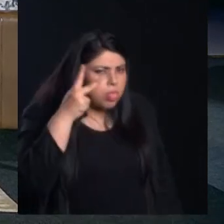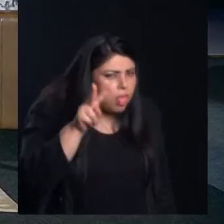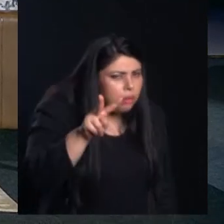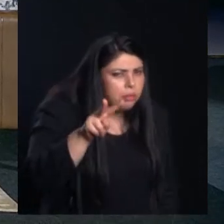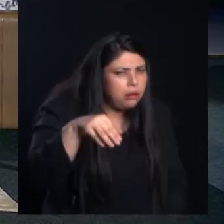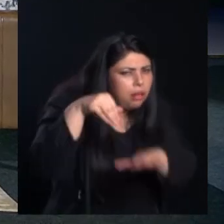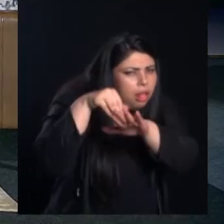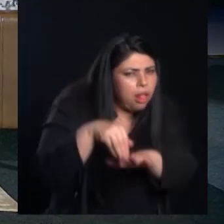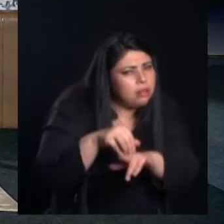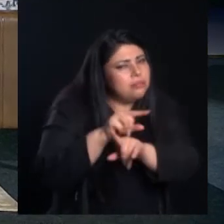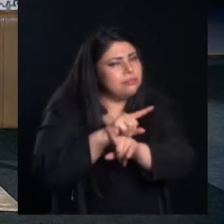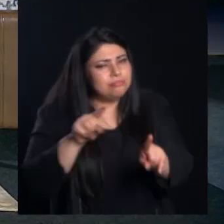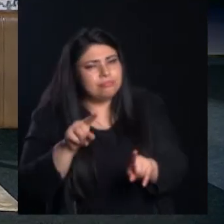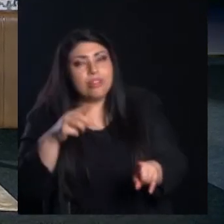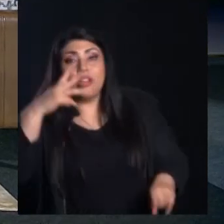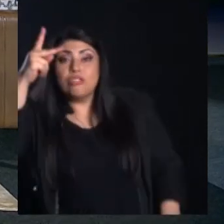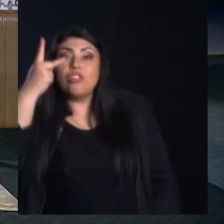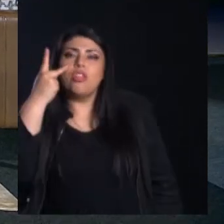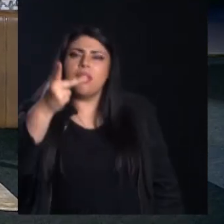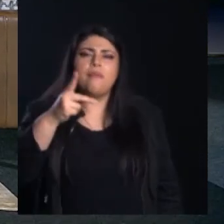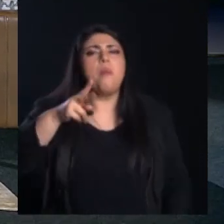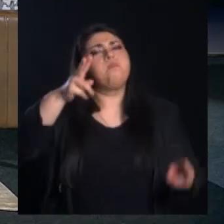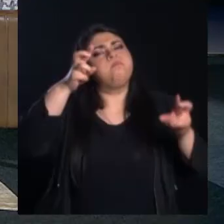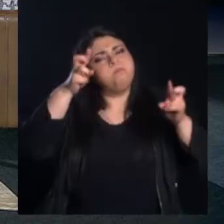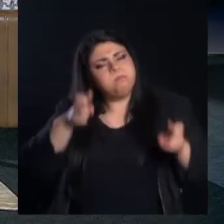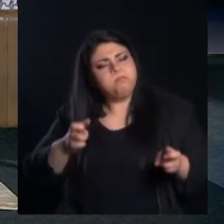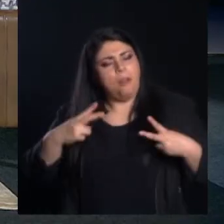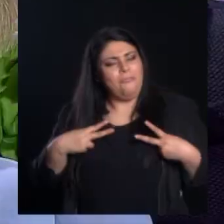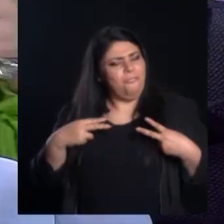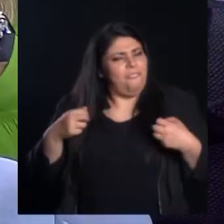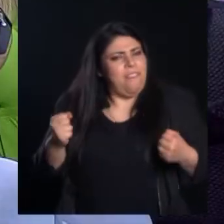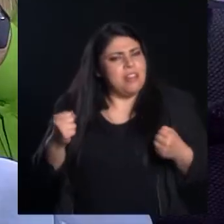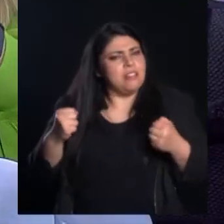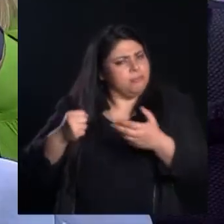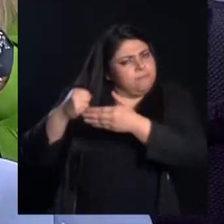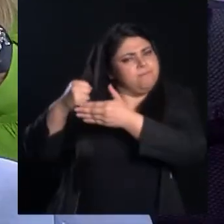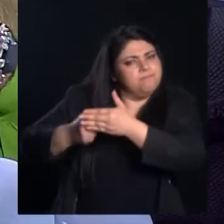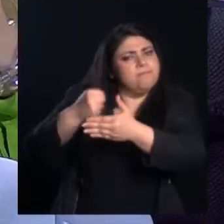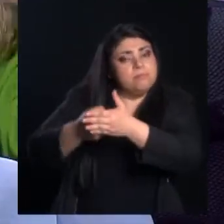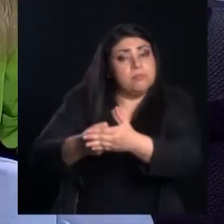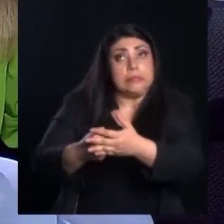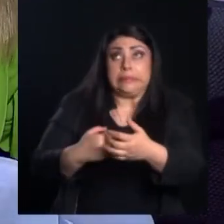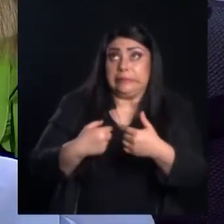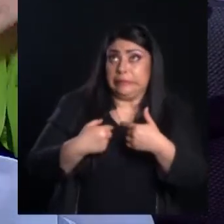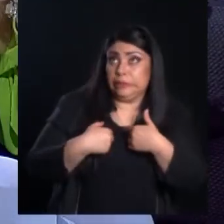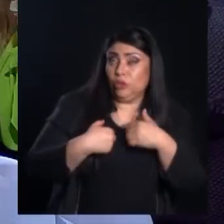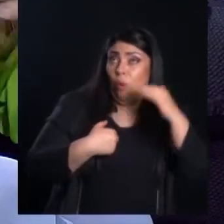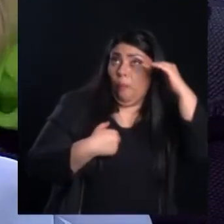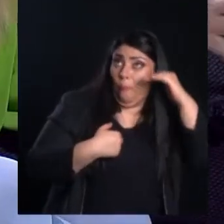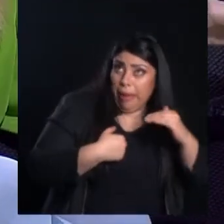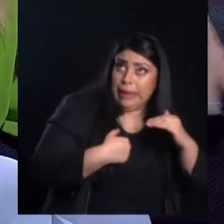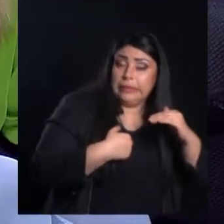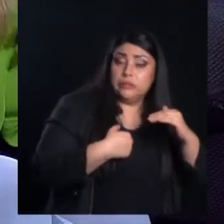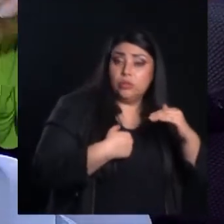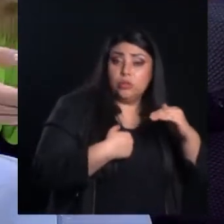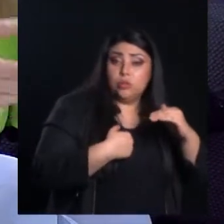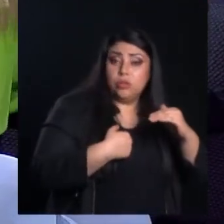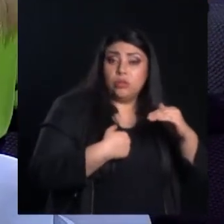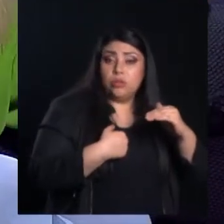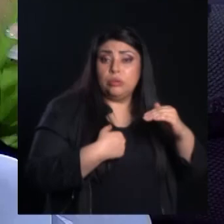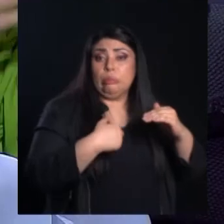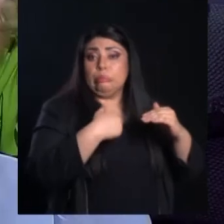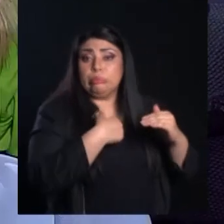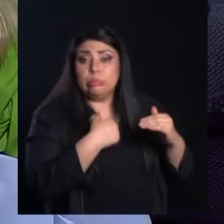mira a la gente yo a ti te miro como un balón esforzado y valiente y a pesar el lycée nombre pero si yo soy el menor de mis hermanos de malas es